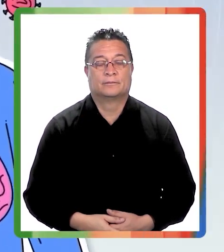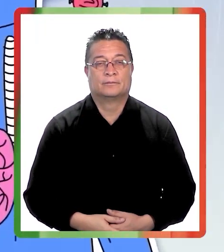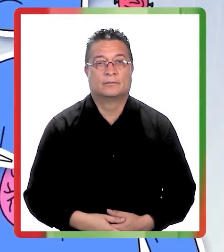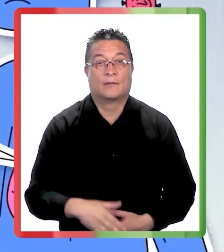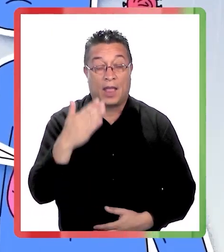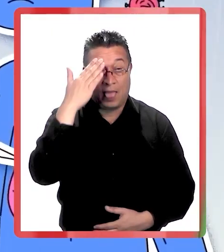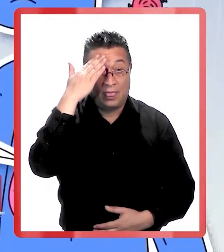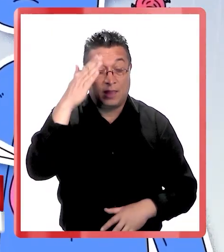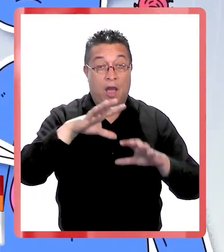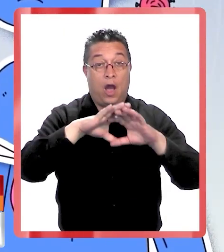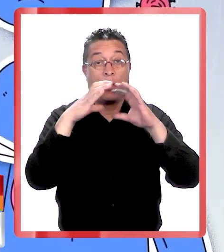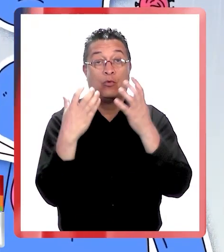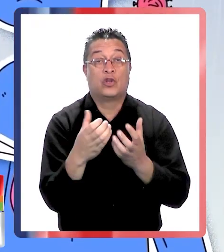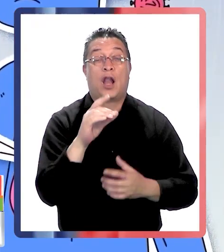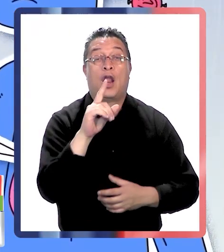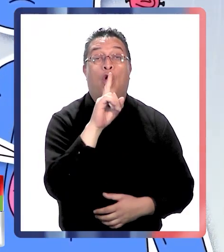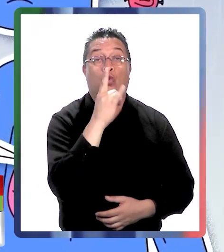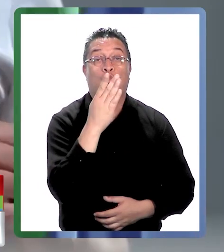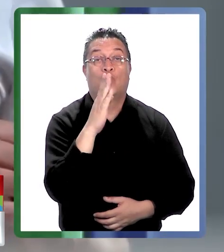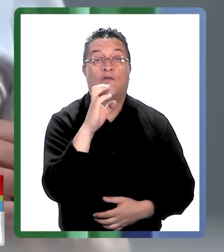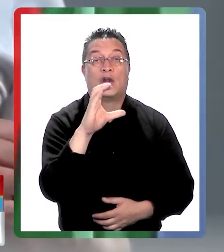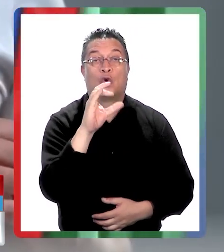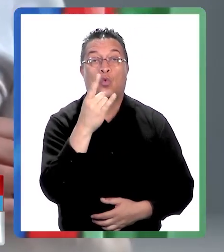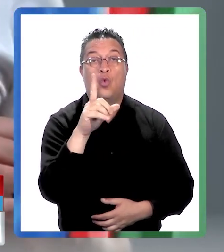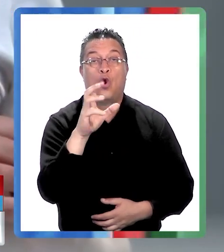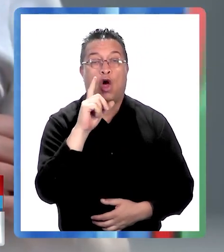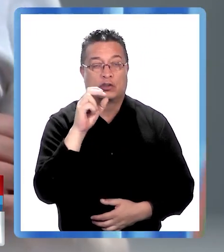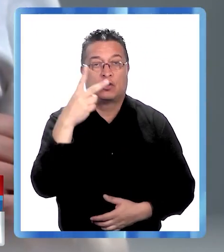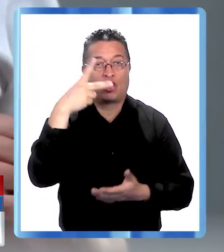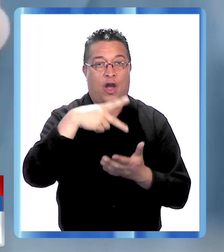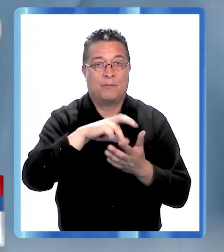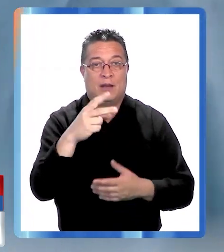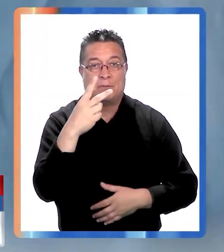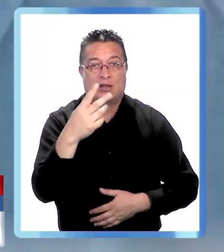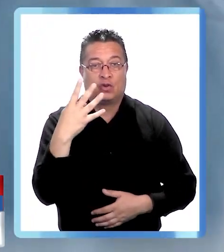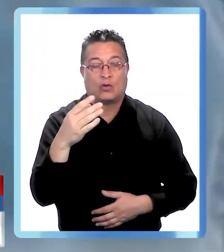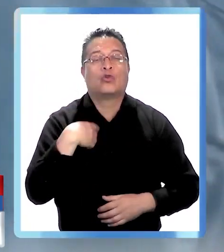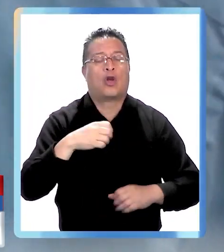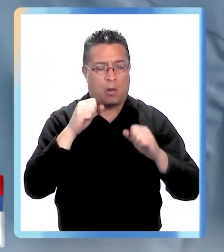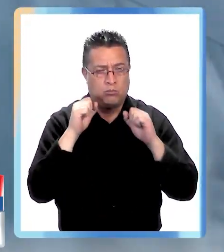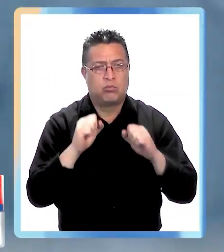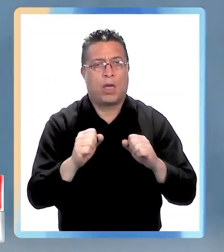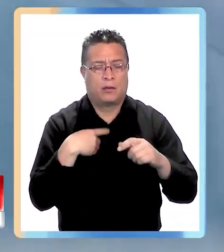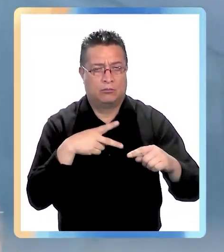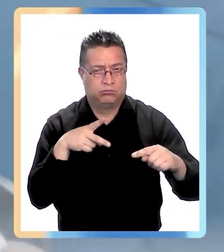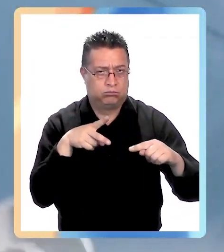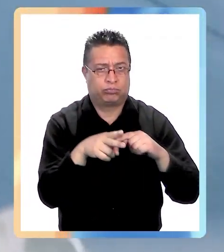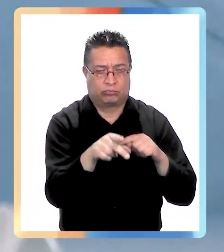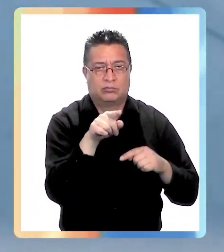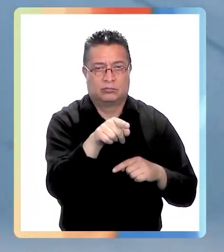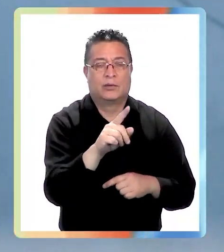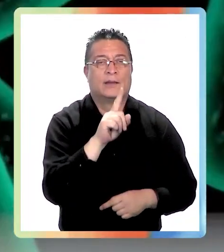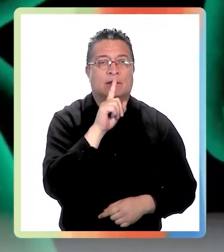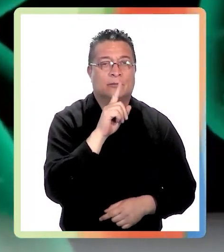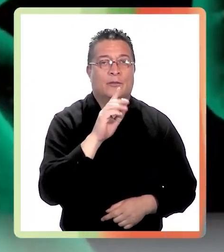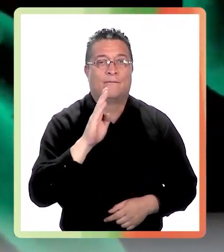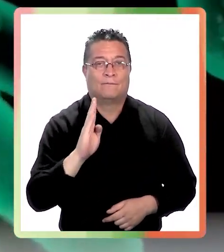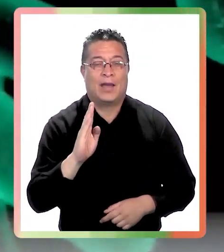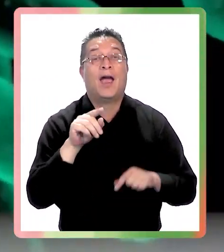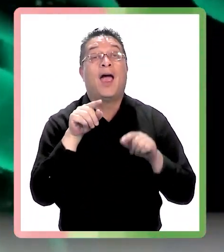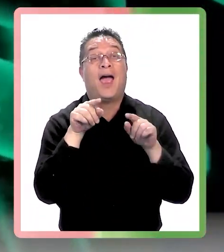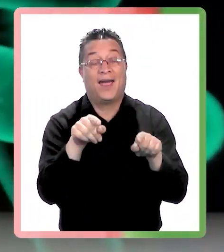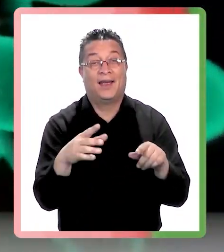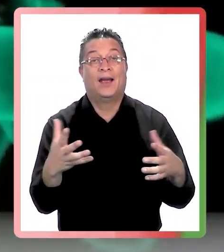El Día Mundial de la Tuberculosis 2024 con el lema "Sí podemos poner fin a la TB", mensaje que